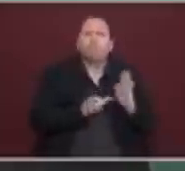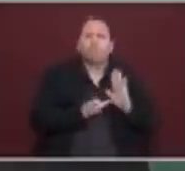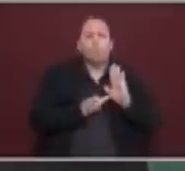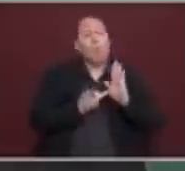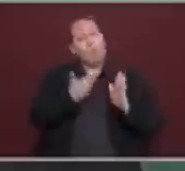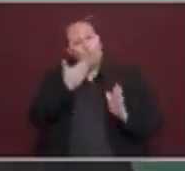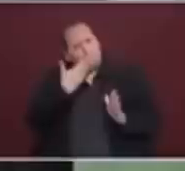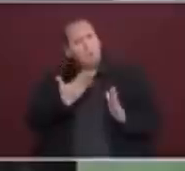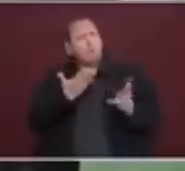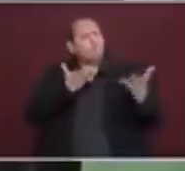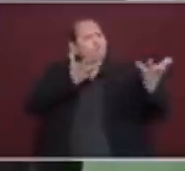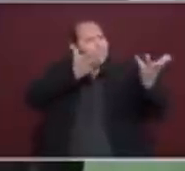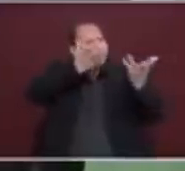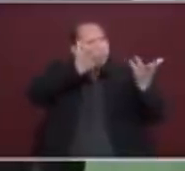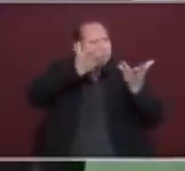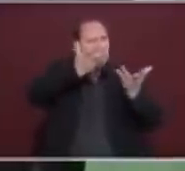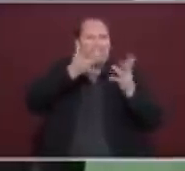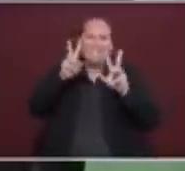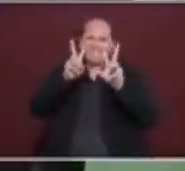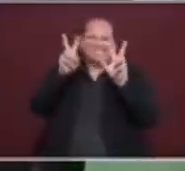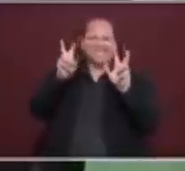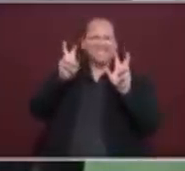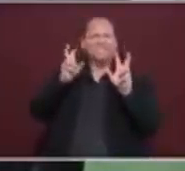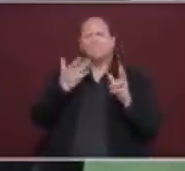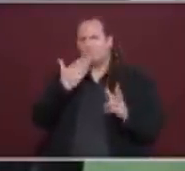sobre este tema